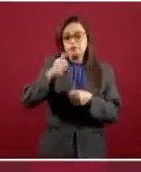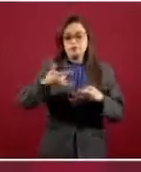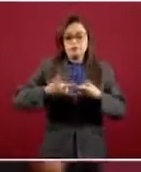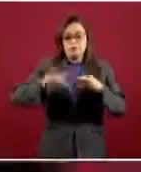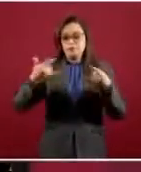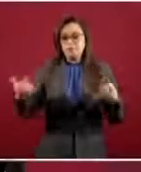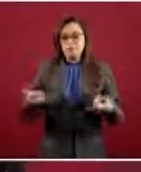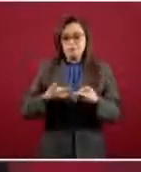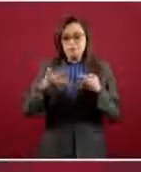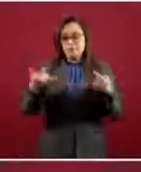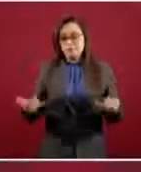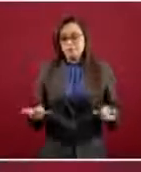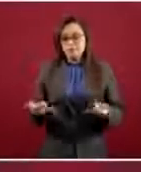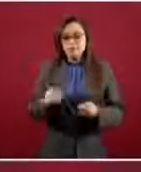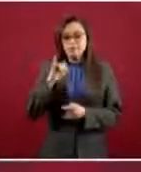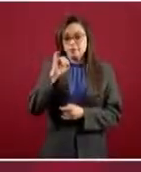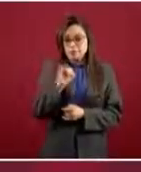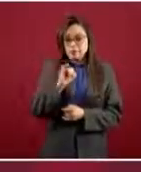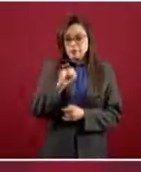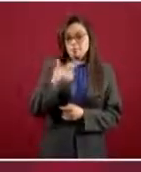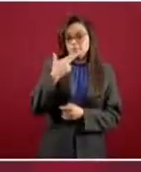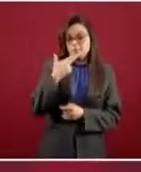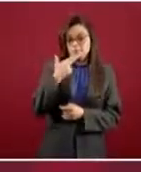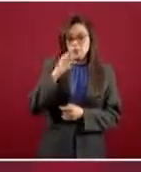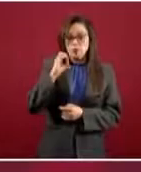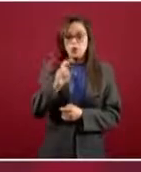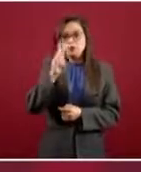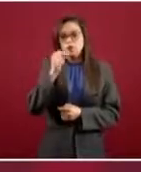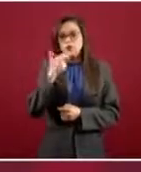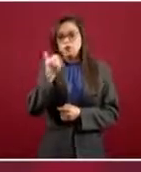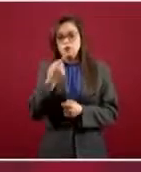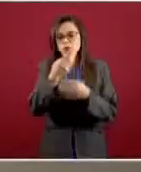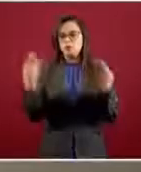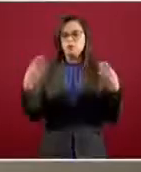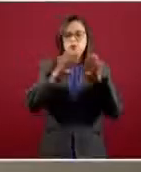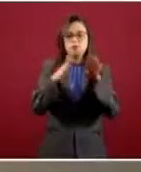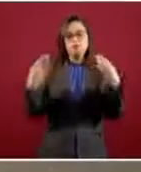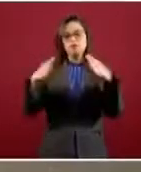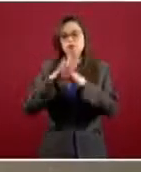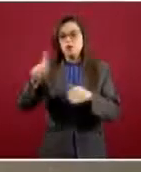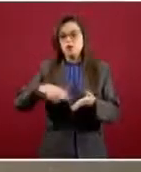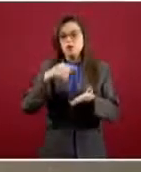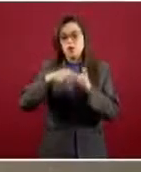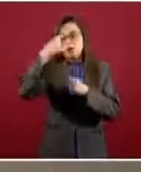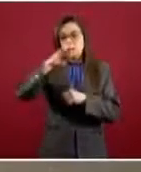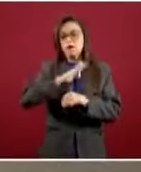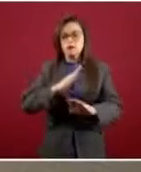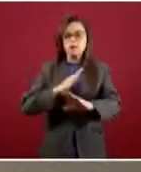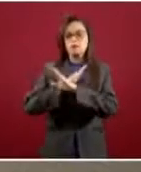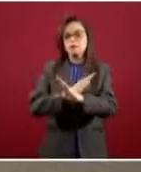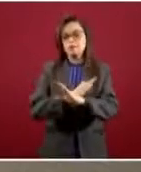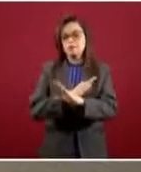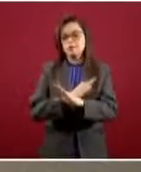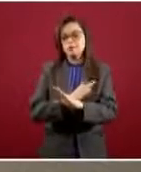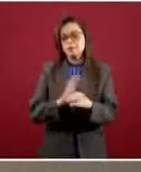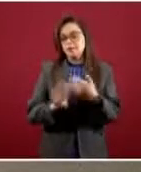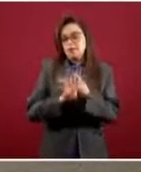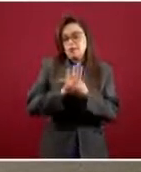inutilidad de cerrar espacios físicos como un mecanismo de contención, cuando estamos hablando de estos